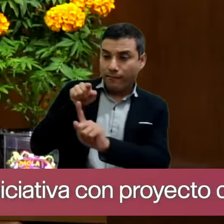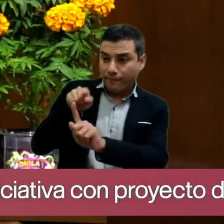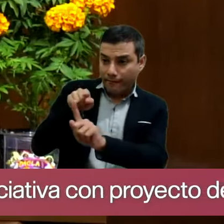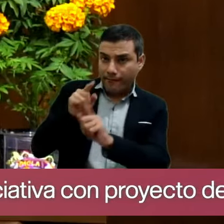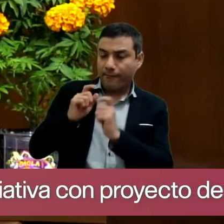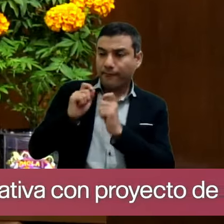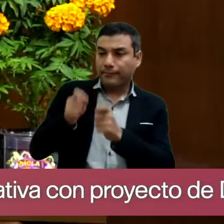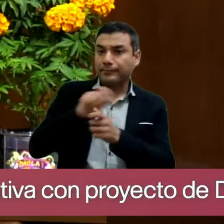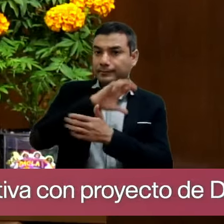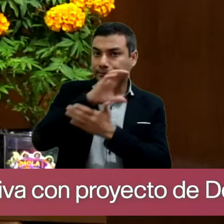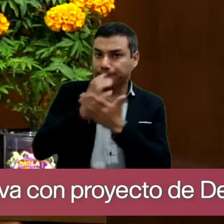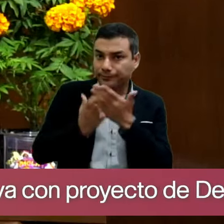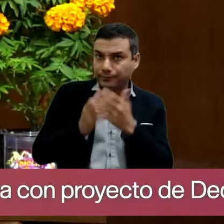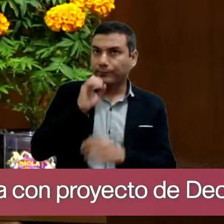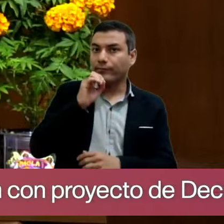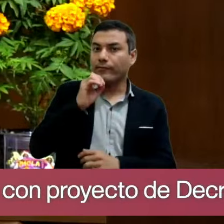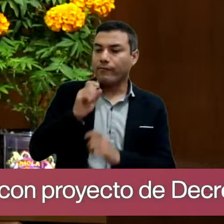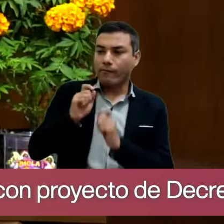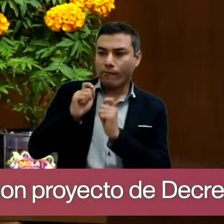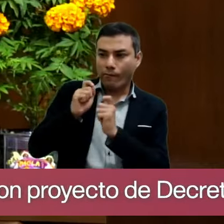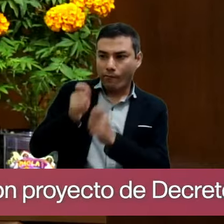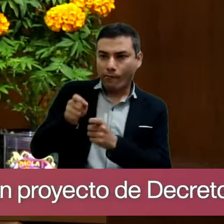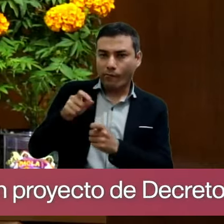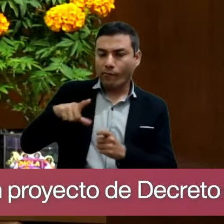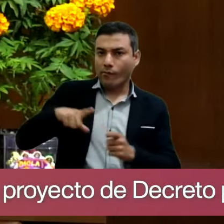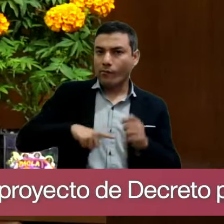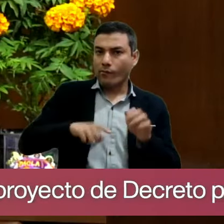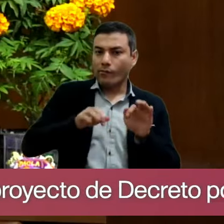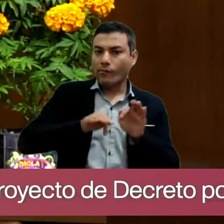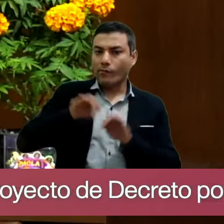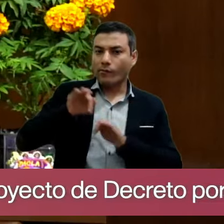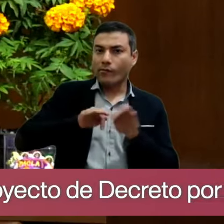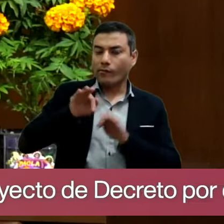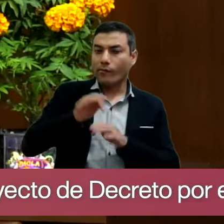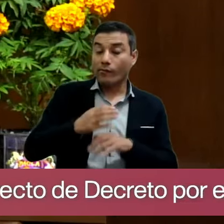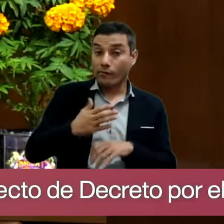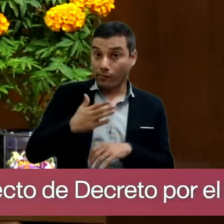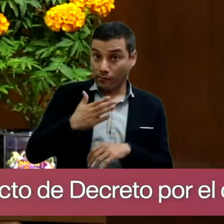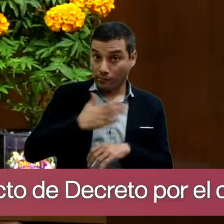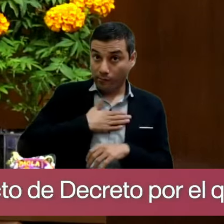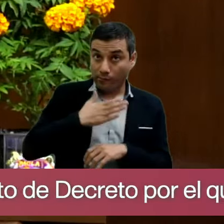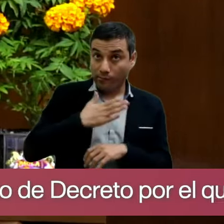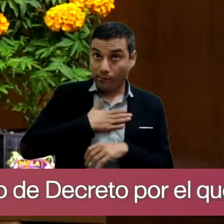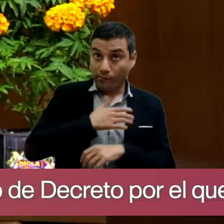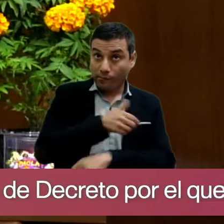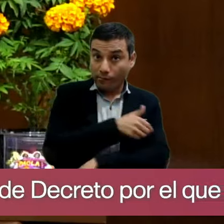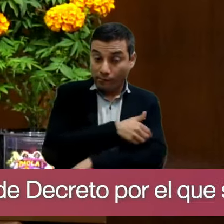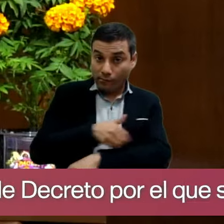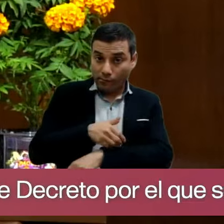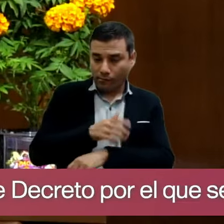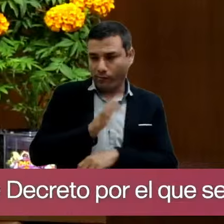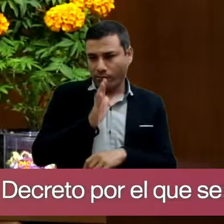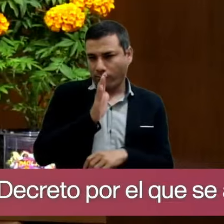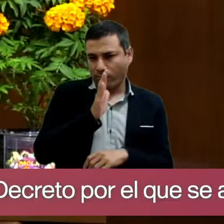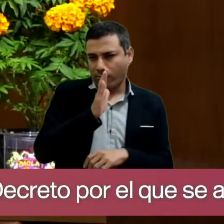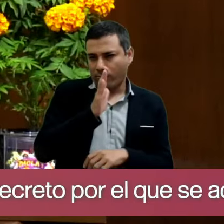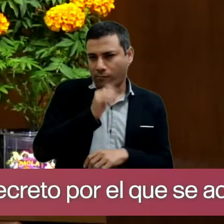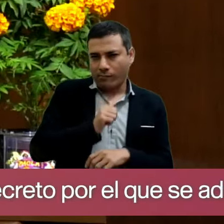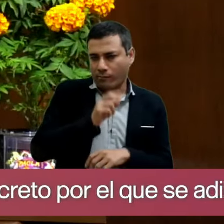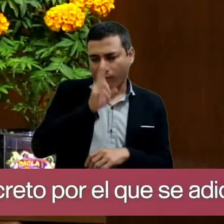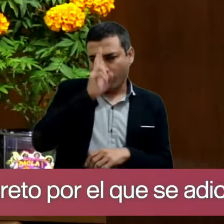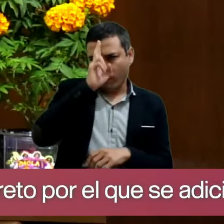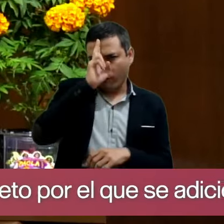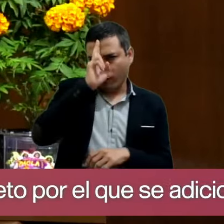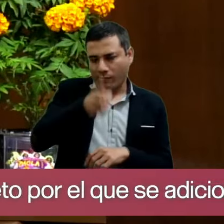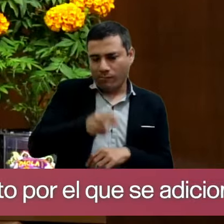promover como servidores públicos a personas con quienes tenga parentesco consanguíneo hasta el